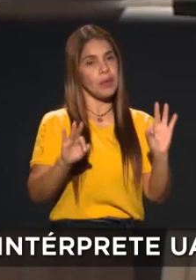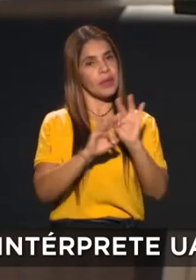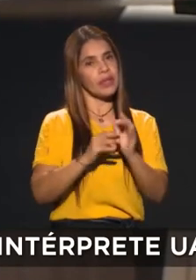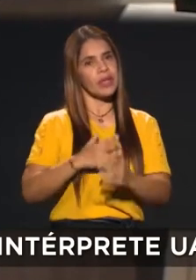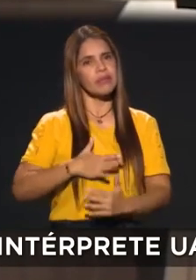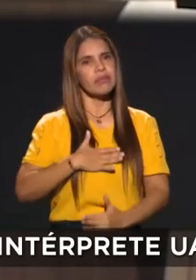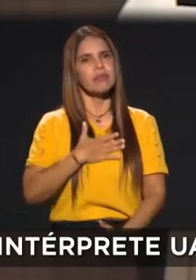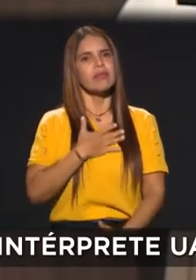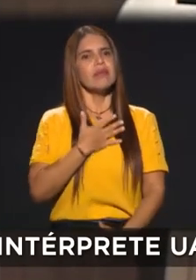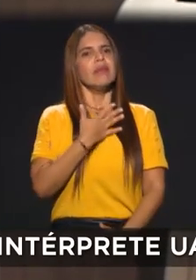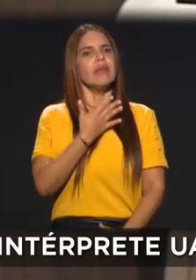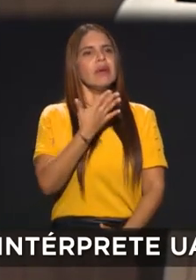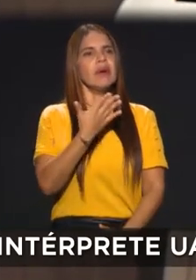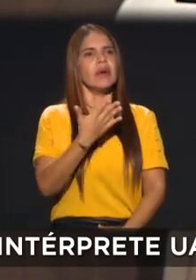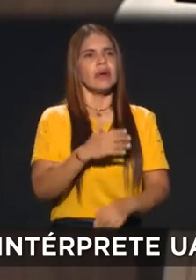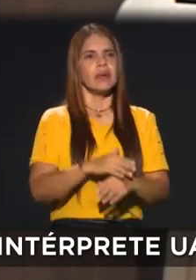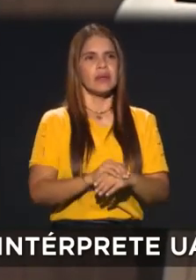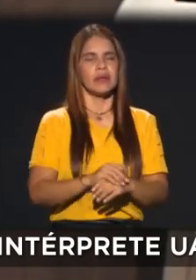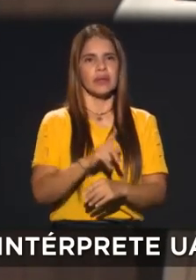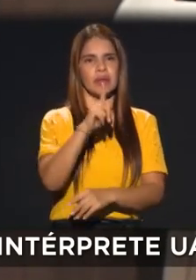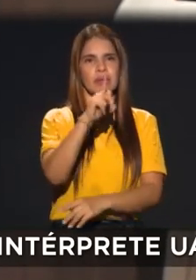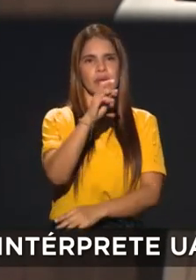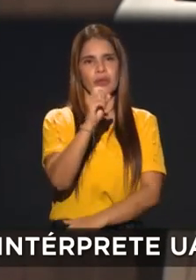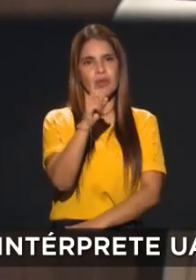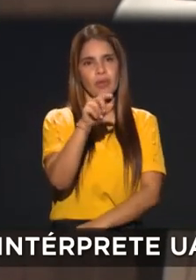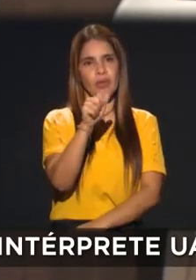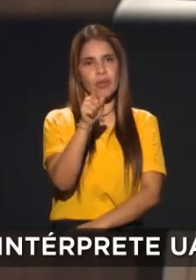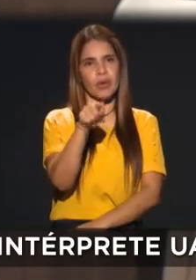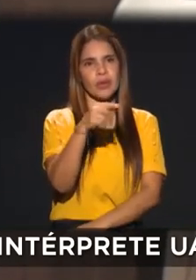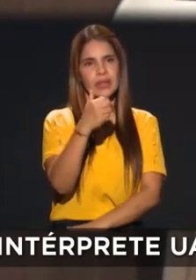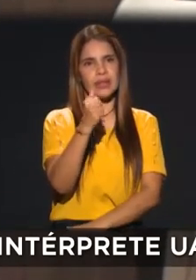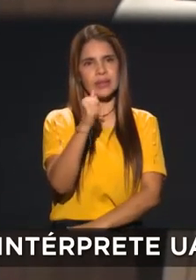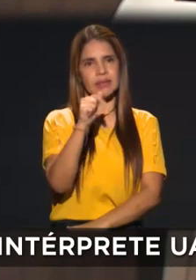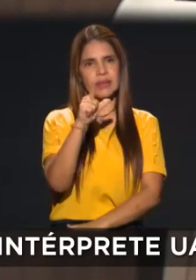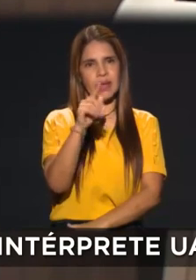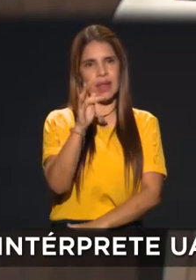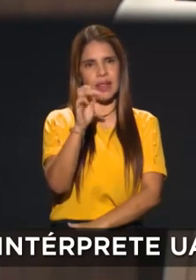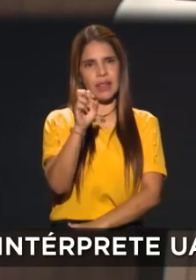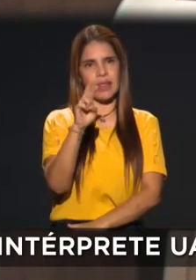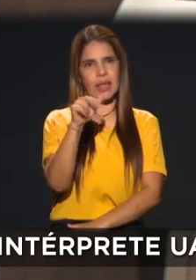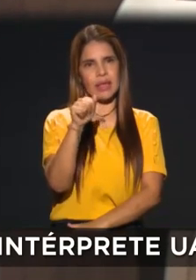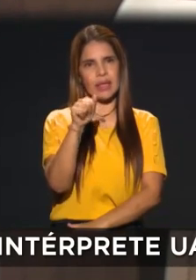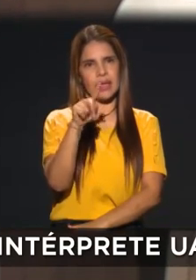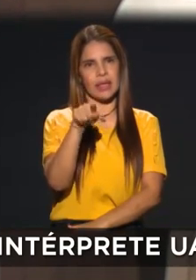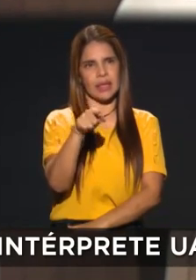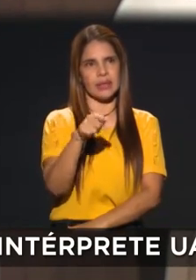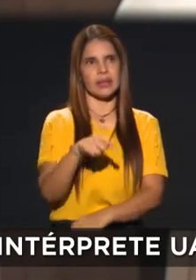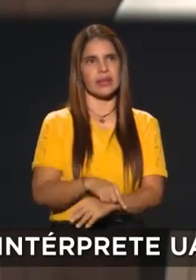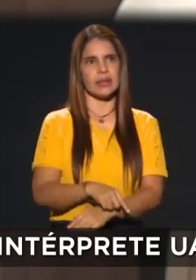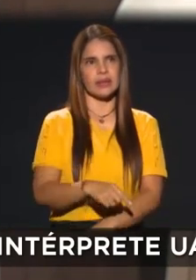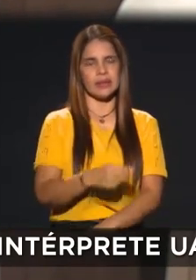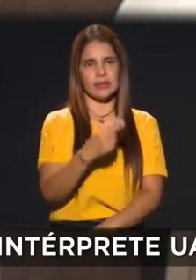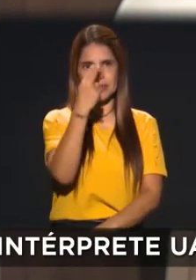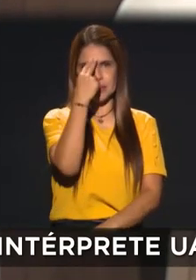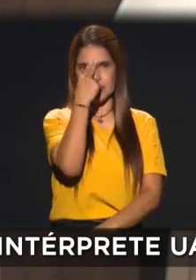Vamos a hacer una respiración que se llama respiración de fosas alternas. Llevamos la mano derecha frente al rostro, vamos a llevar dedo índice